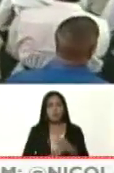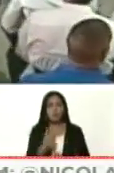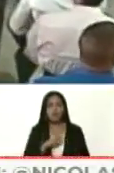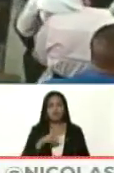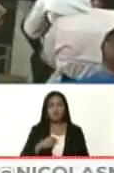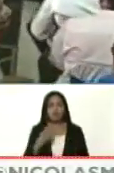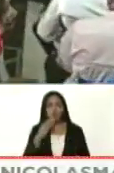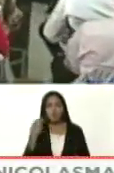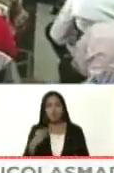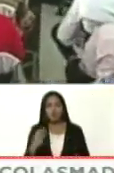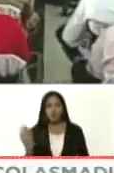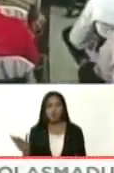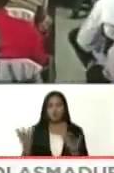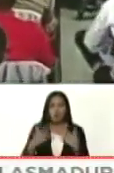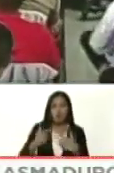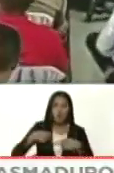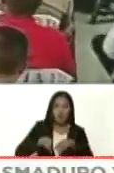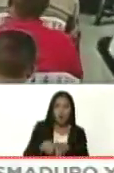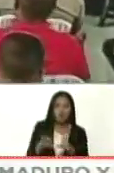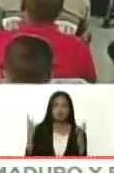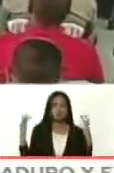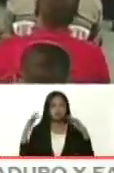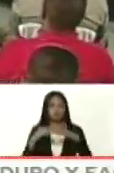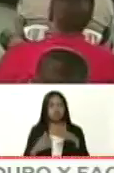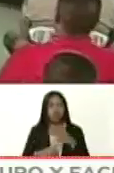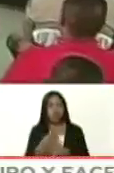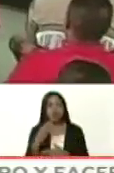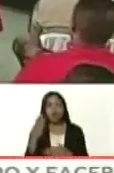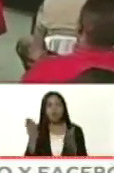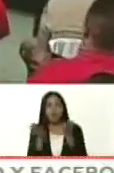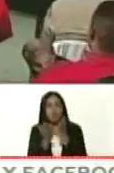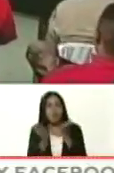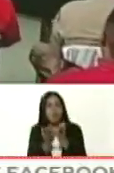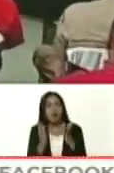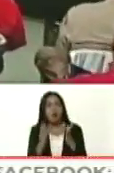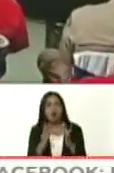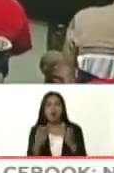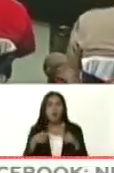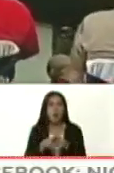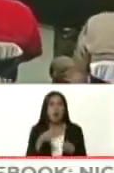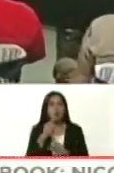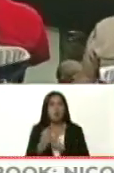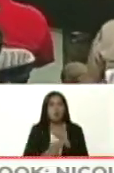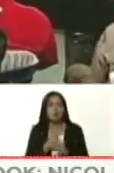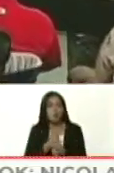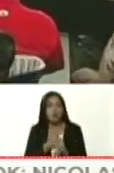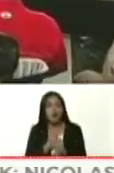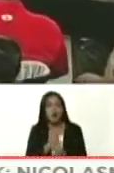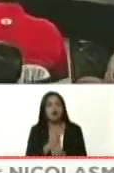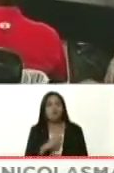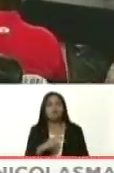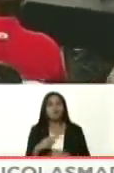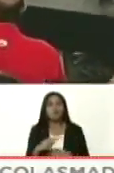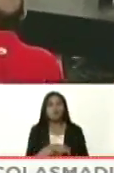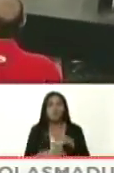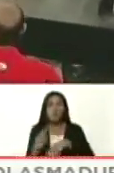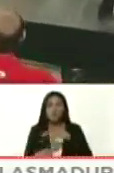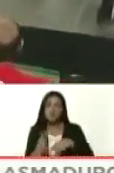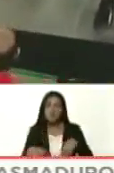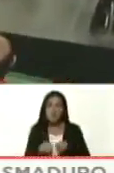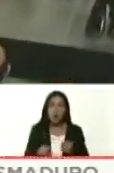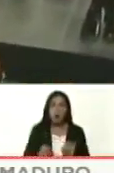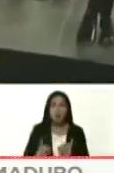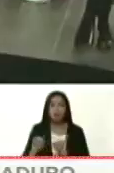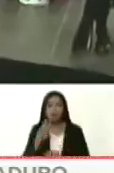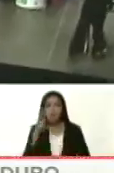a la juventud, traer a la juventud al estudio y al trabajo productivo. La meta en diciembre son 2 millones